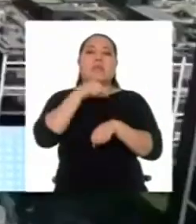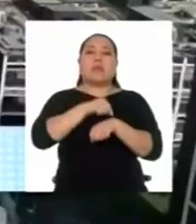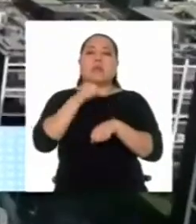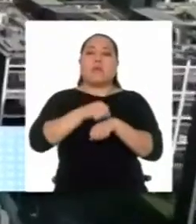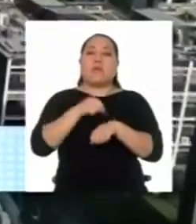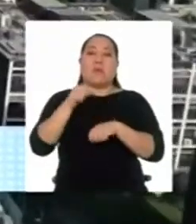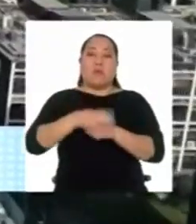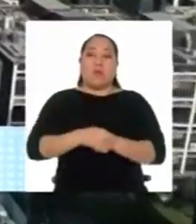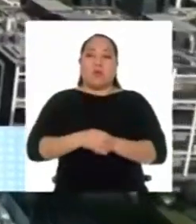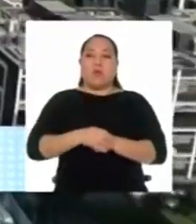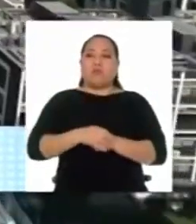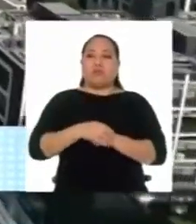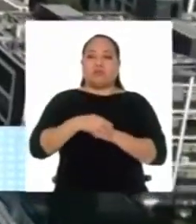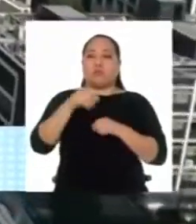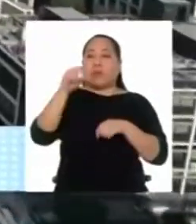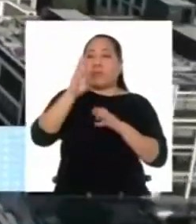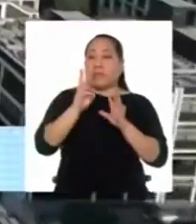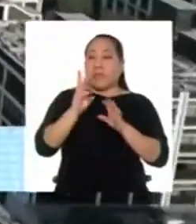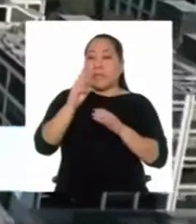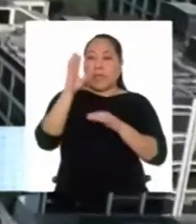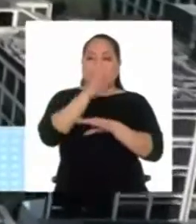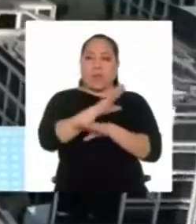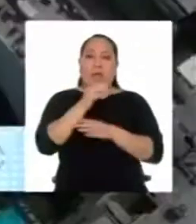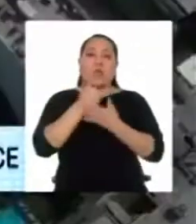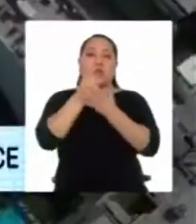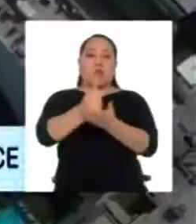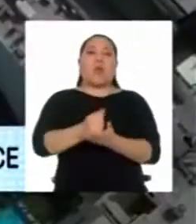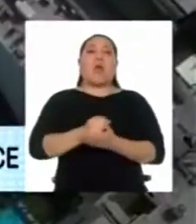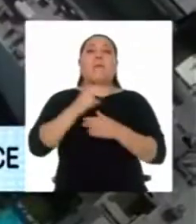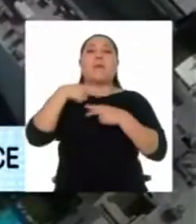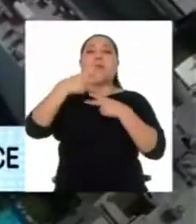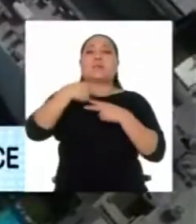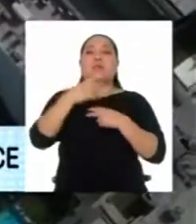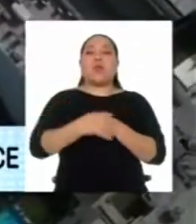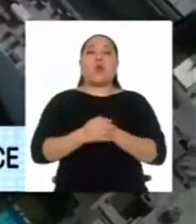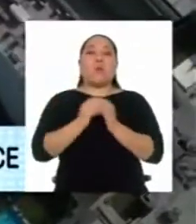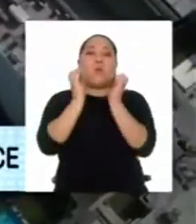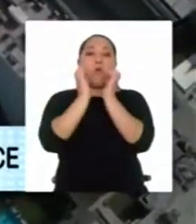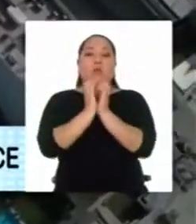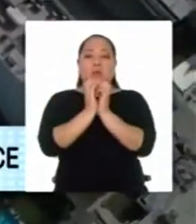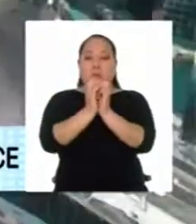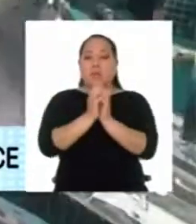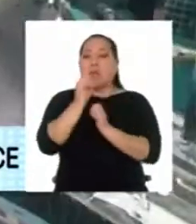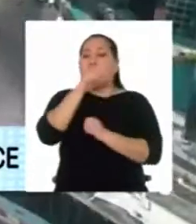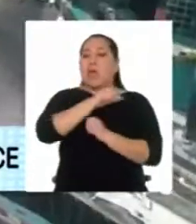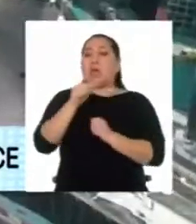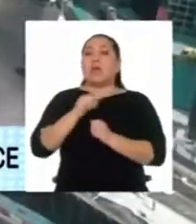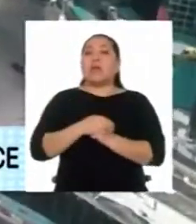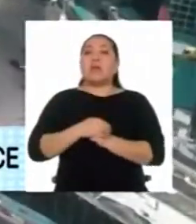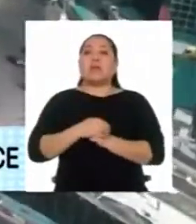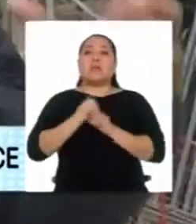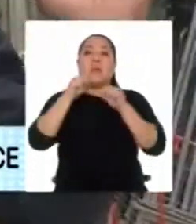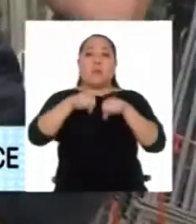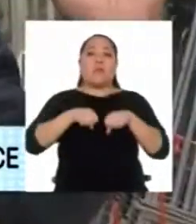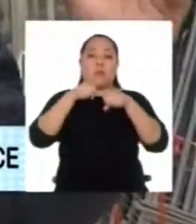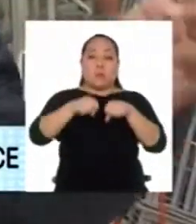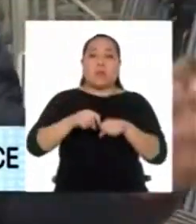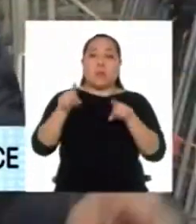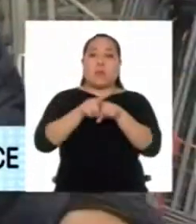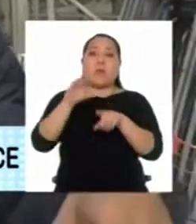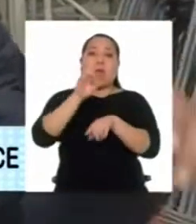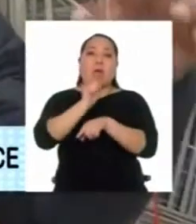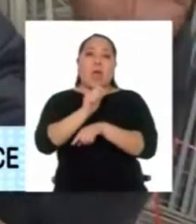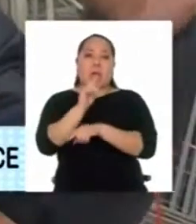punta. Esto beneficiará a 500.000 vecinos de La Molina, Surco, así como los usuarios de Ate, San Borja y San Luis.